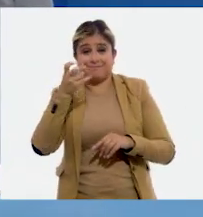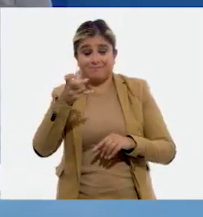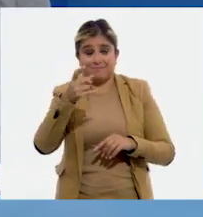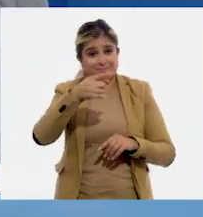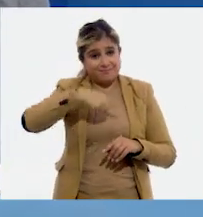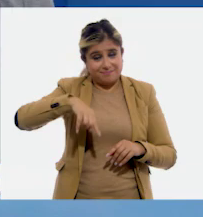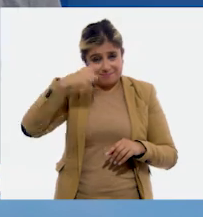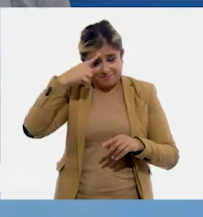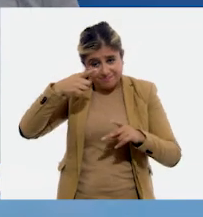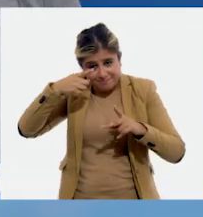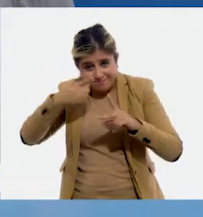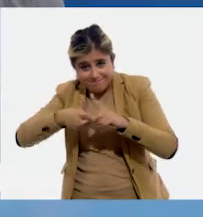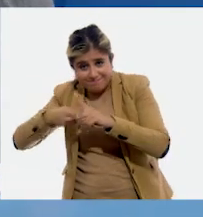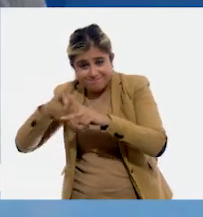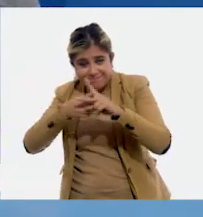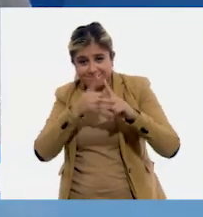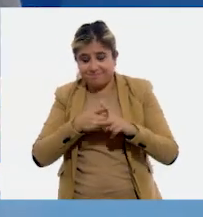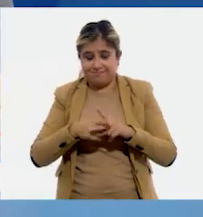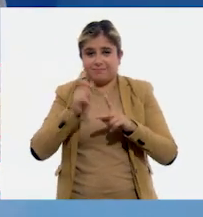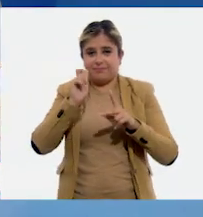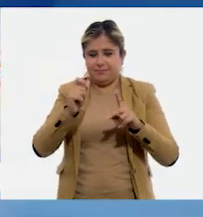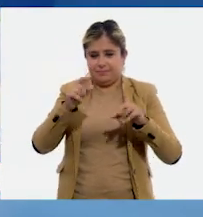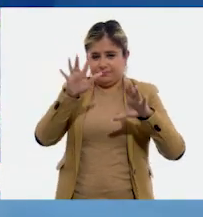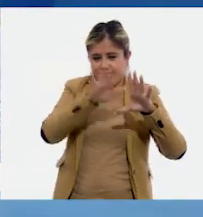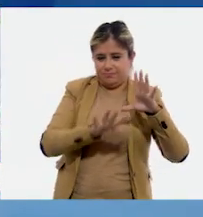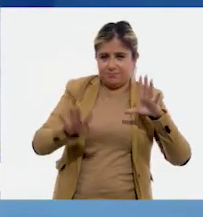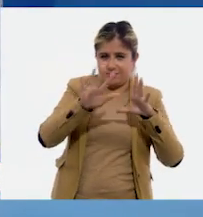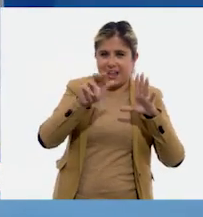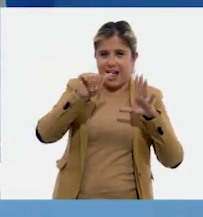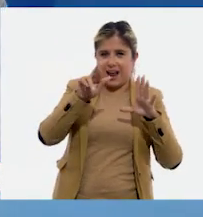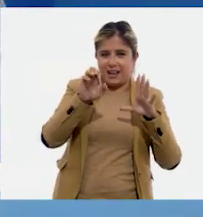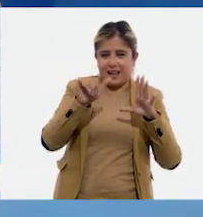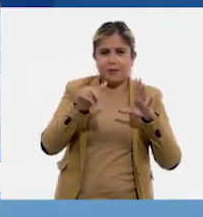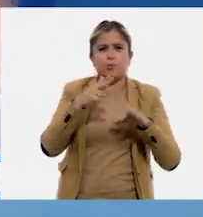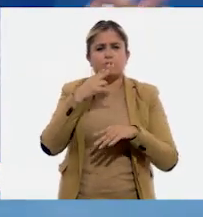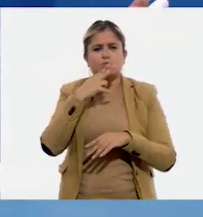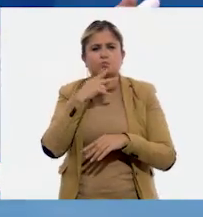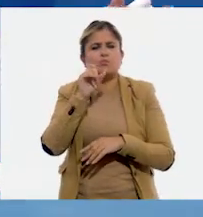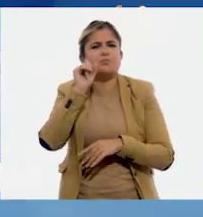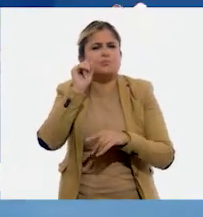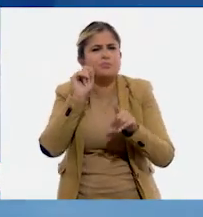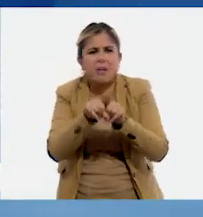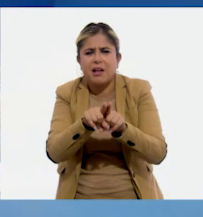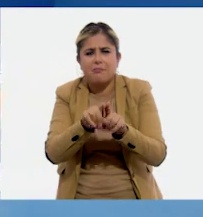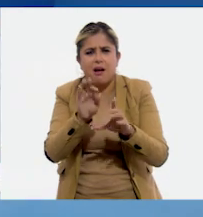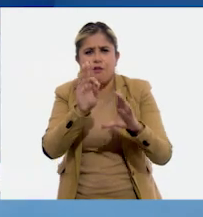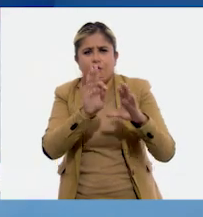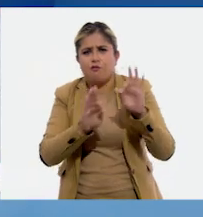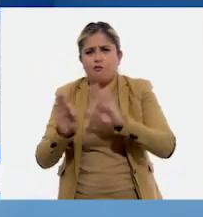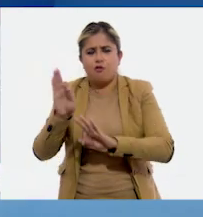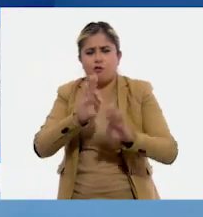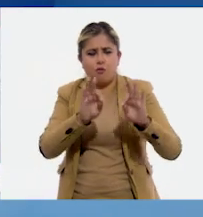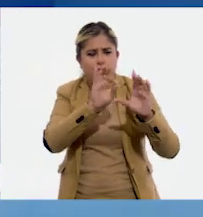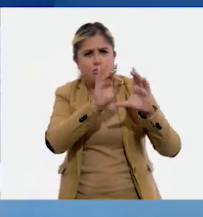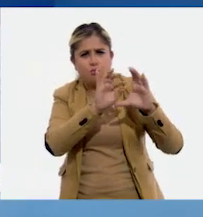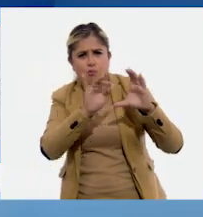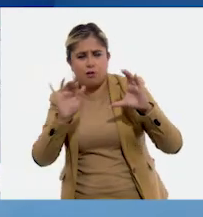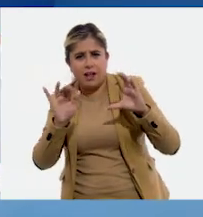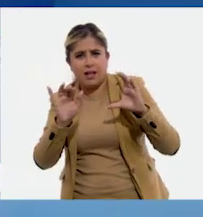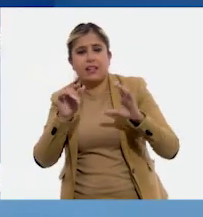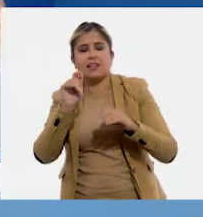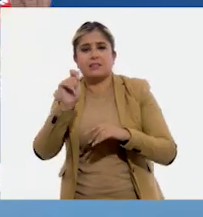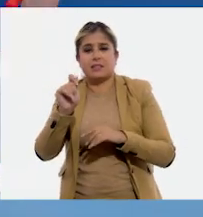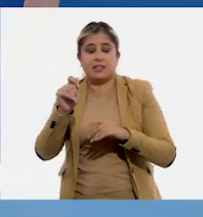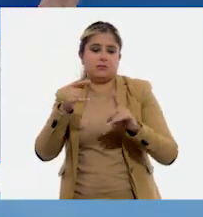para calcular el área de los dos, se utiliza la misma fórmula, que el área del